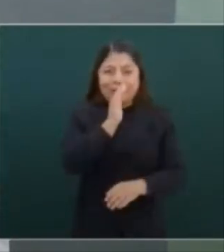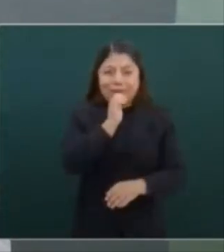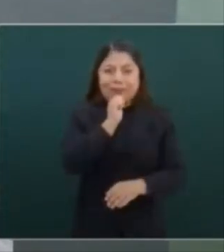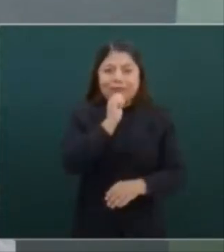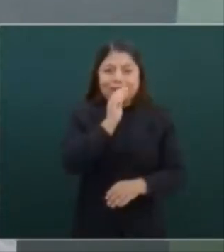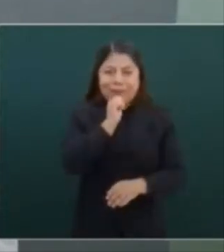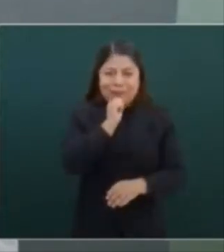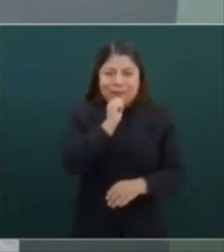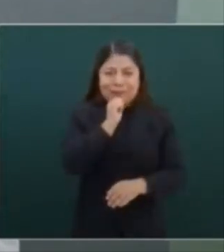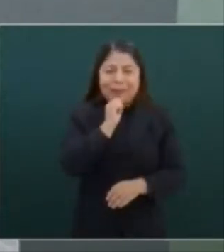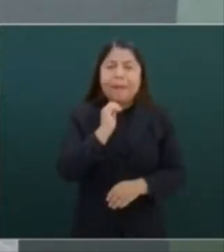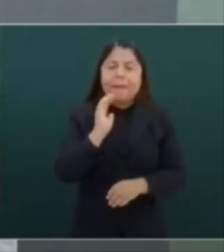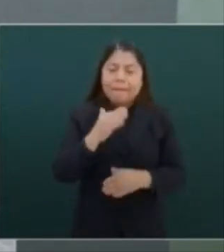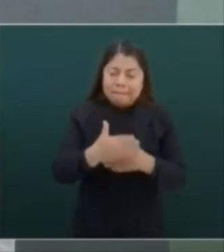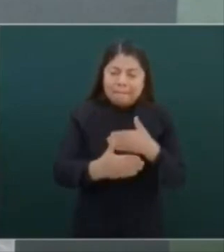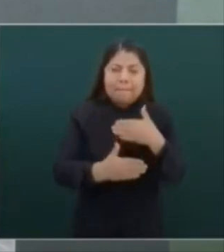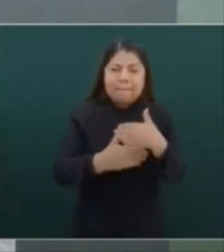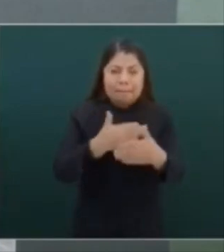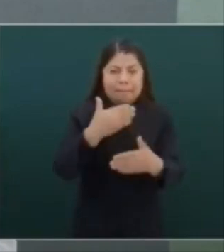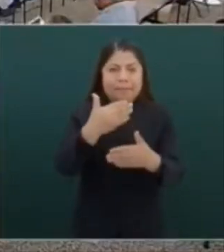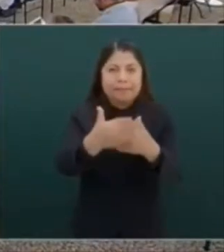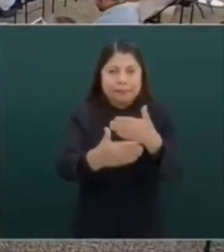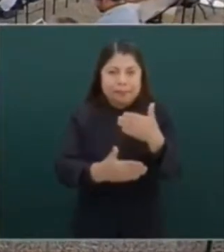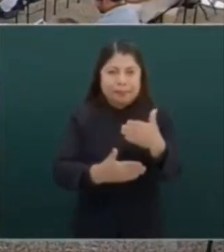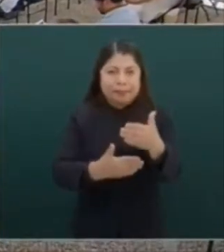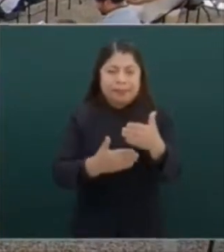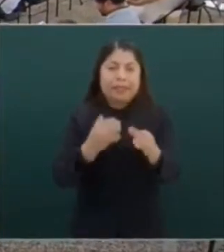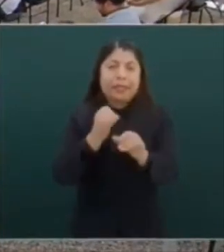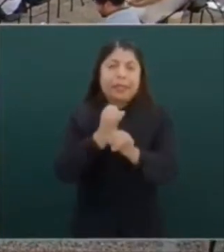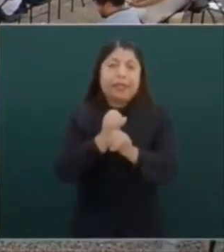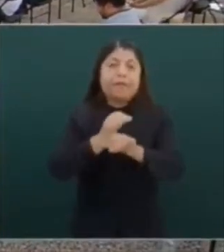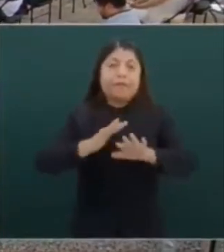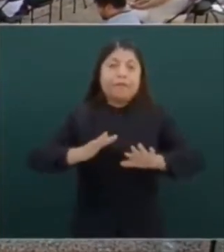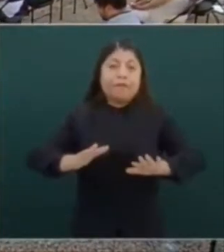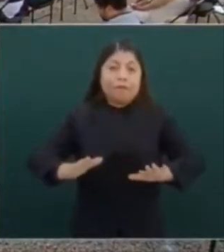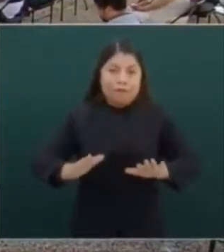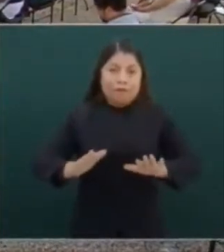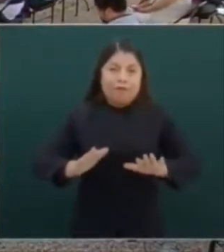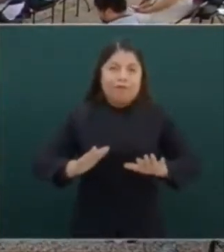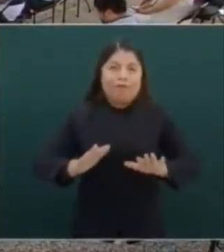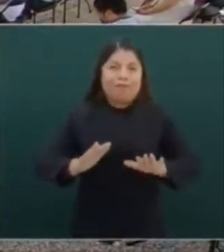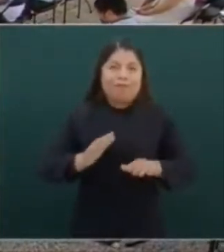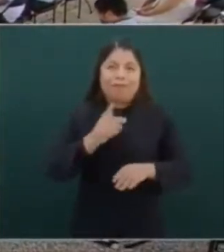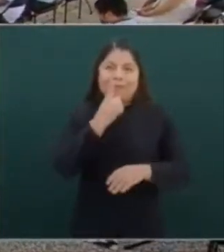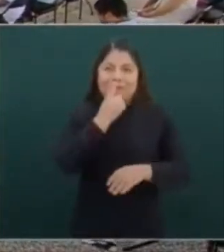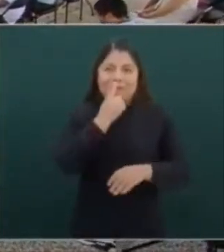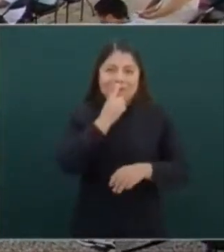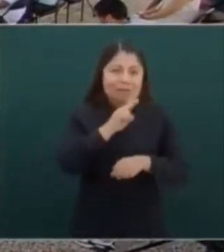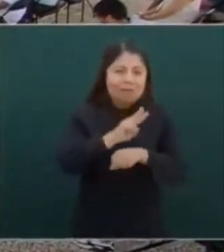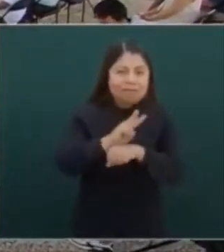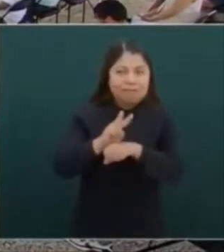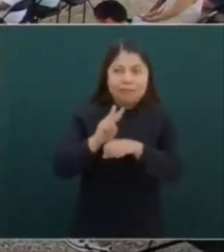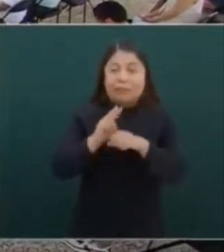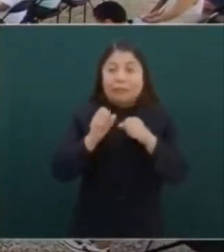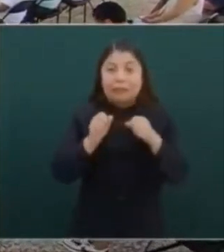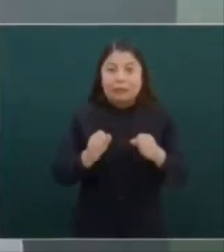cuando corresponda el informe de seguridad se